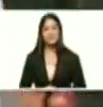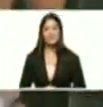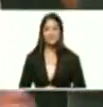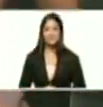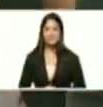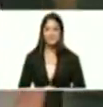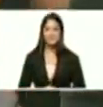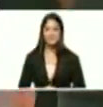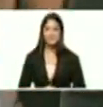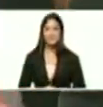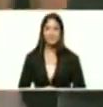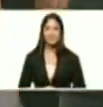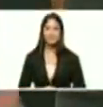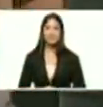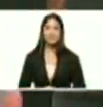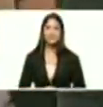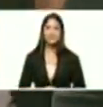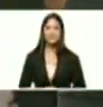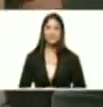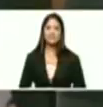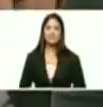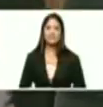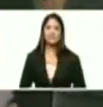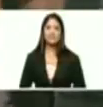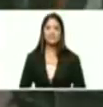aplausos, aplausos,